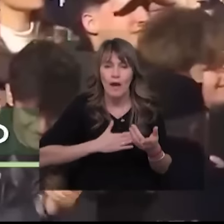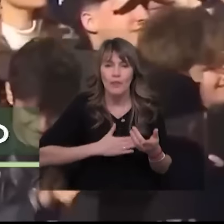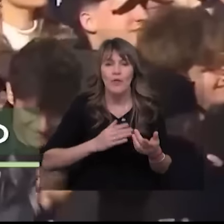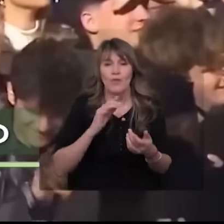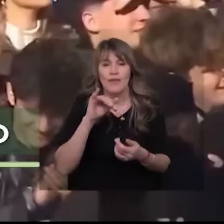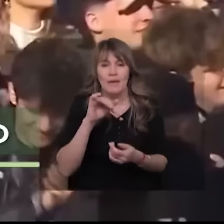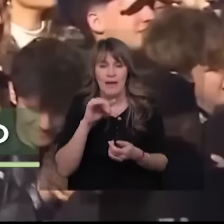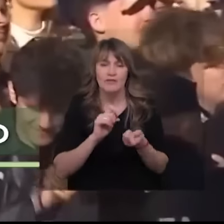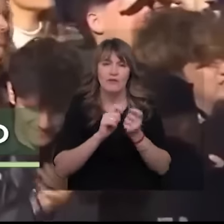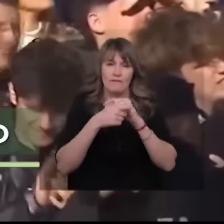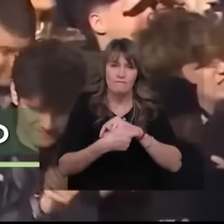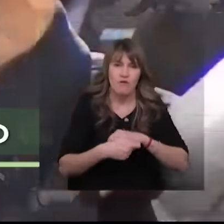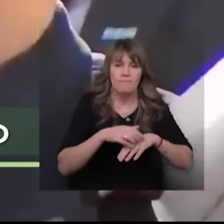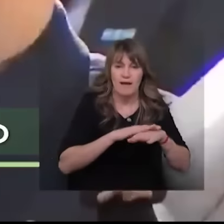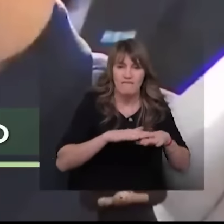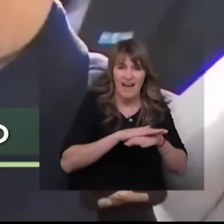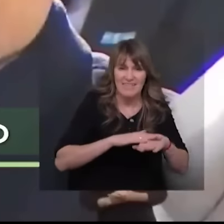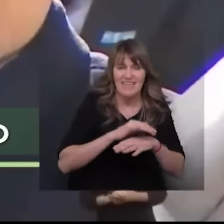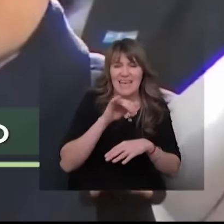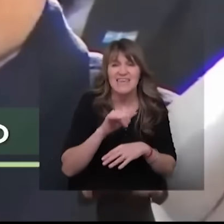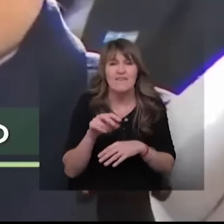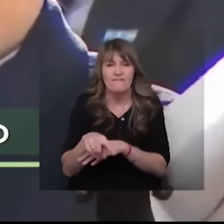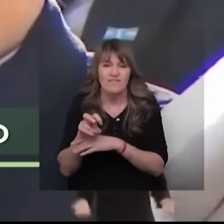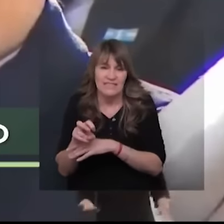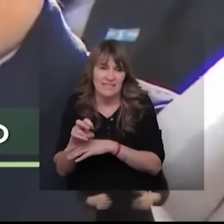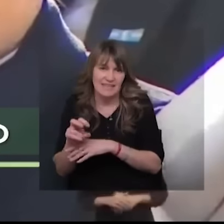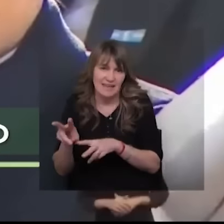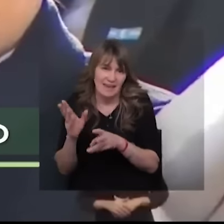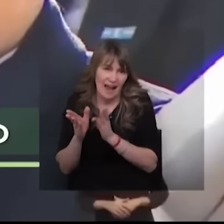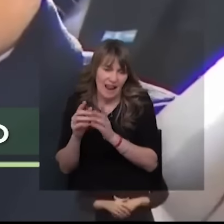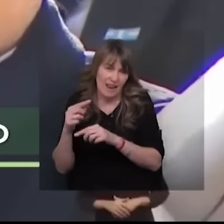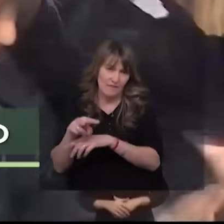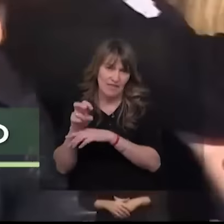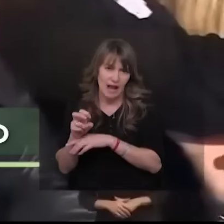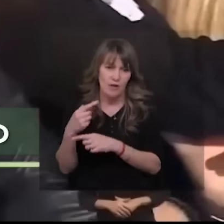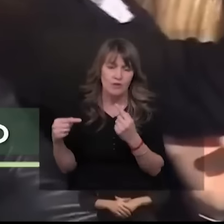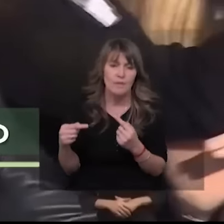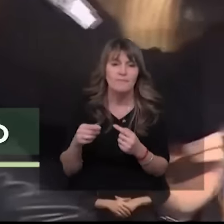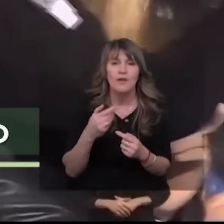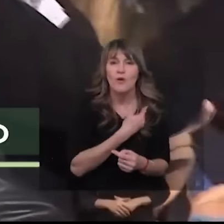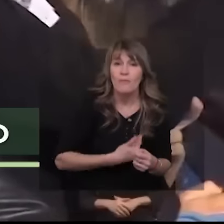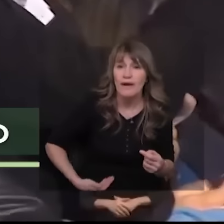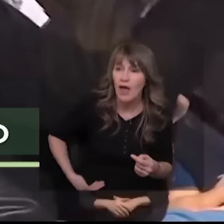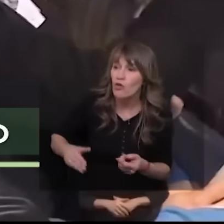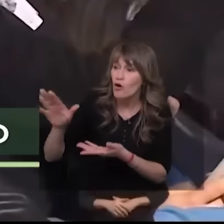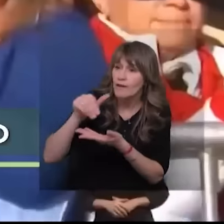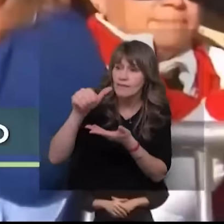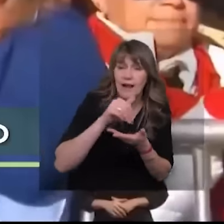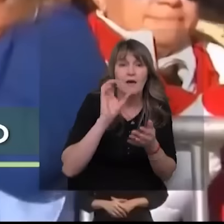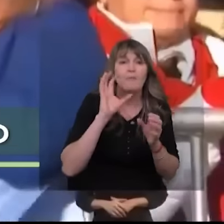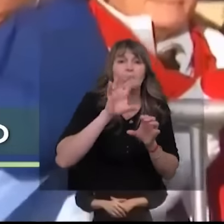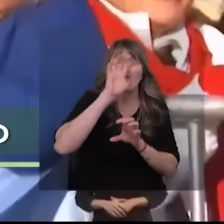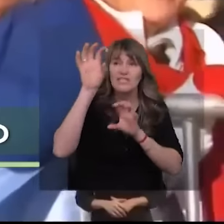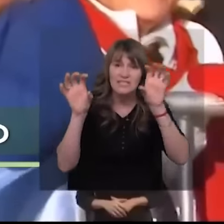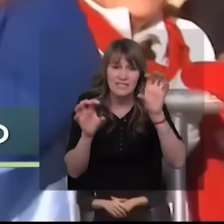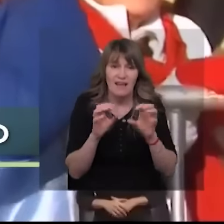reformas claves como ley bases y el paquete fiscal mi ley convocó a todas las autoridades políticas gobernadores de las provincias argentinas dirigentes de los